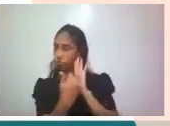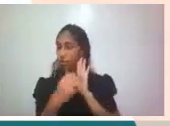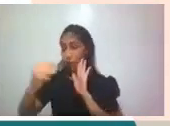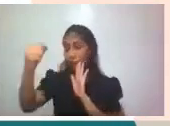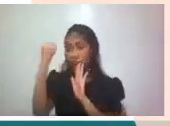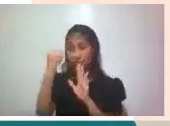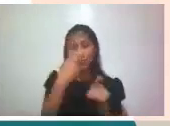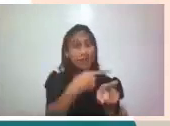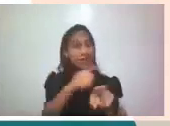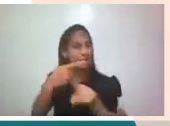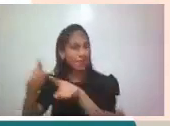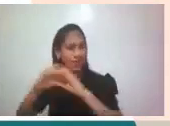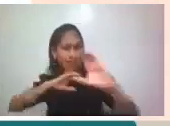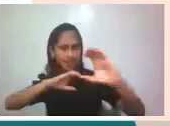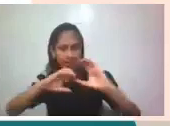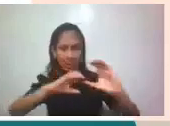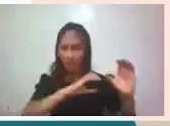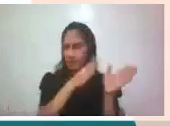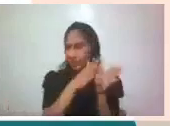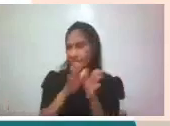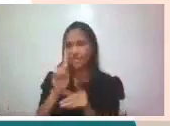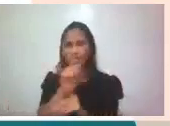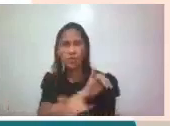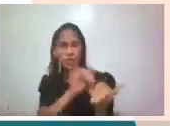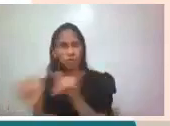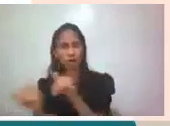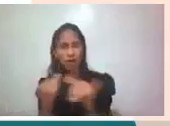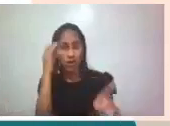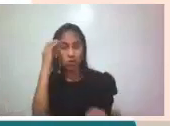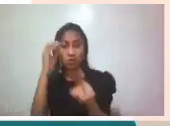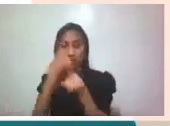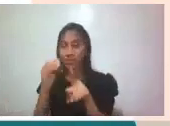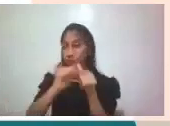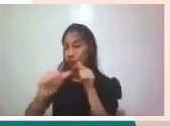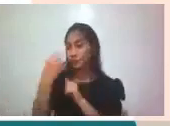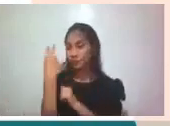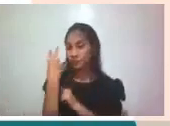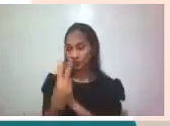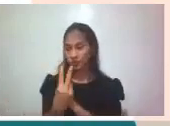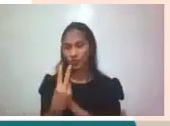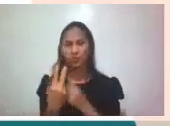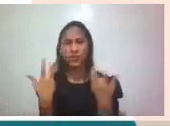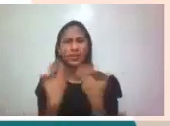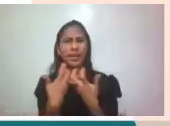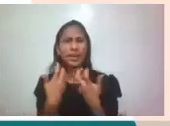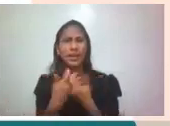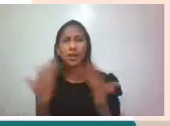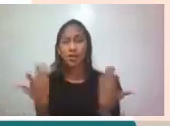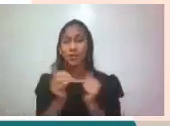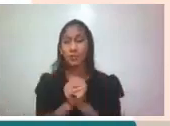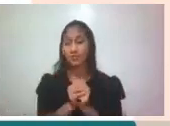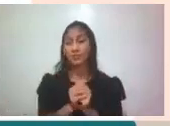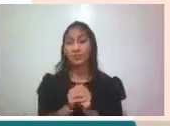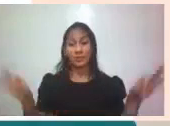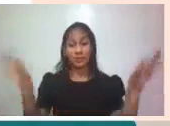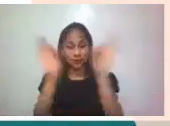que ahora lo estamos viendo como objetivo de este objetivo número 2, trata de la implementación de las aulas